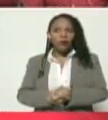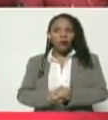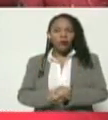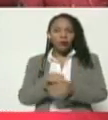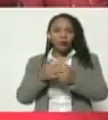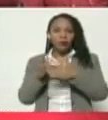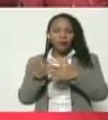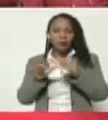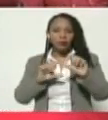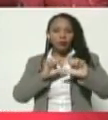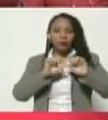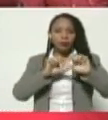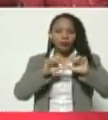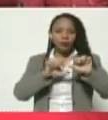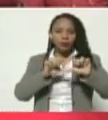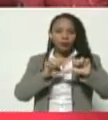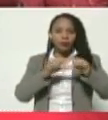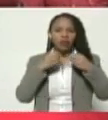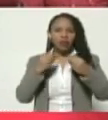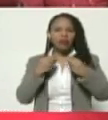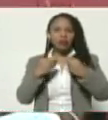abierto el procedimiento